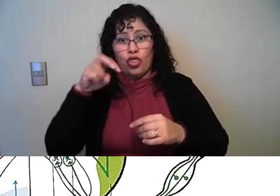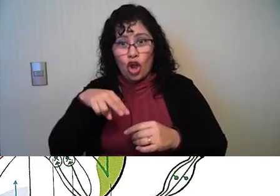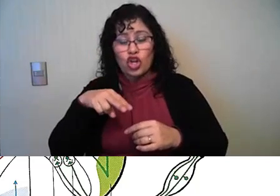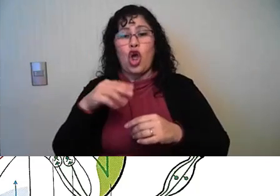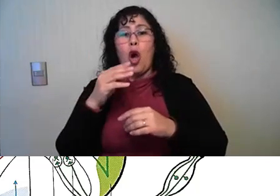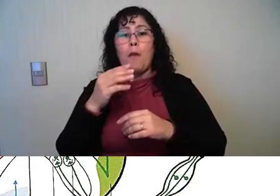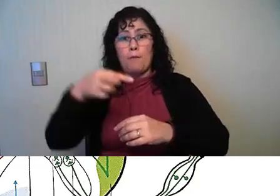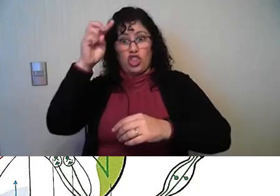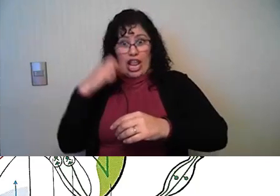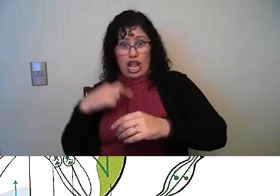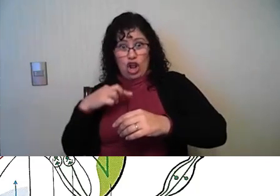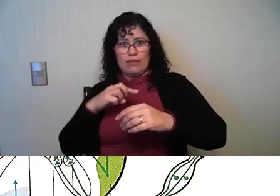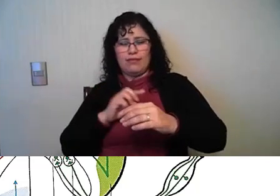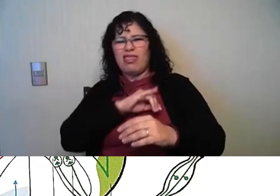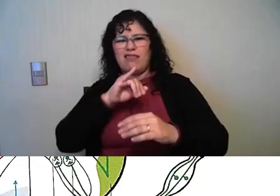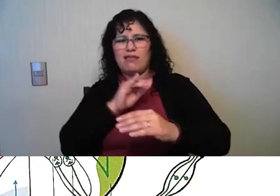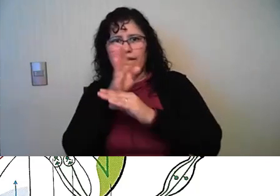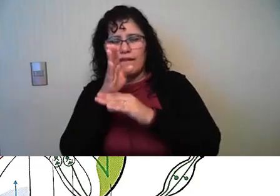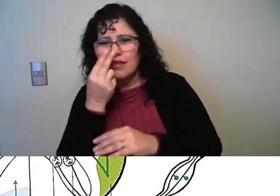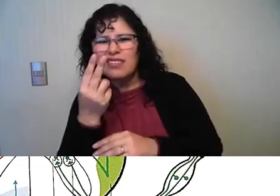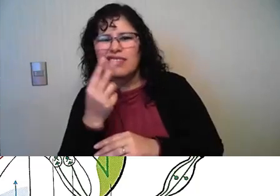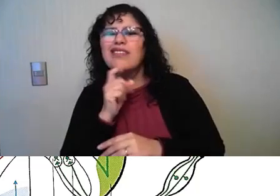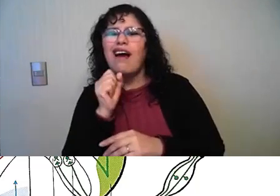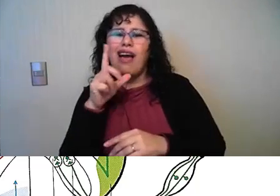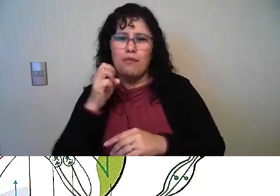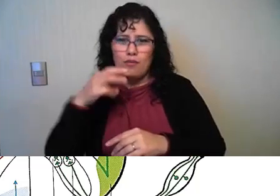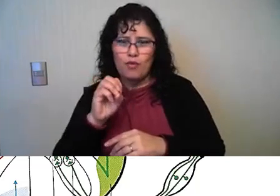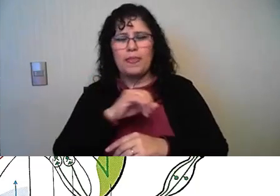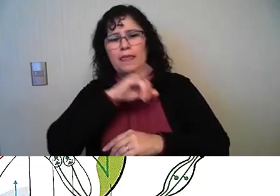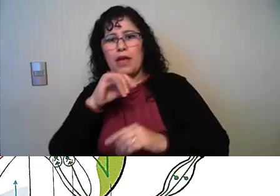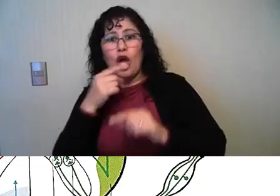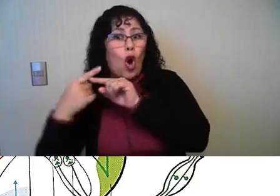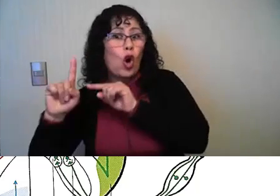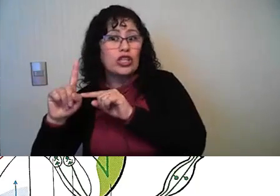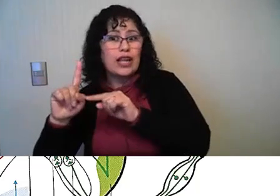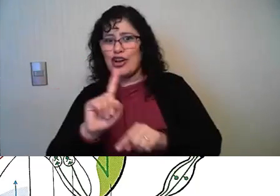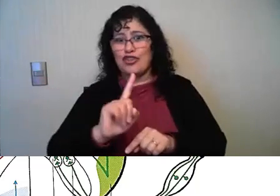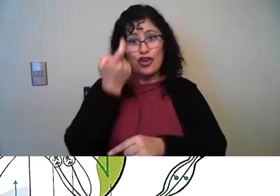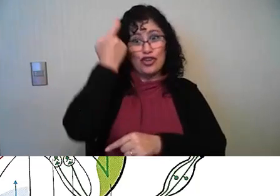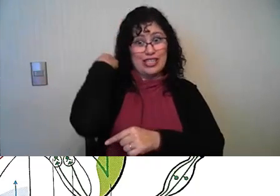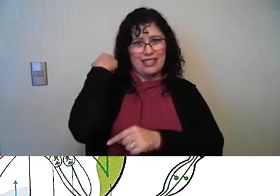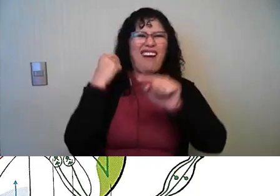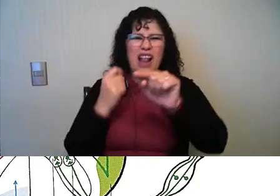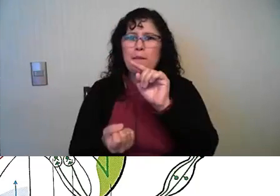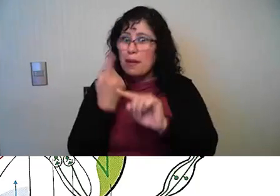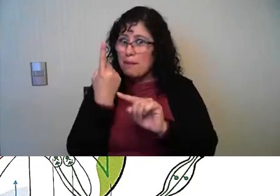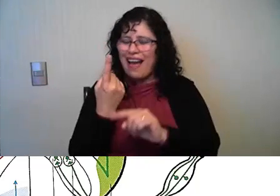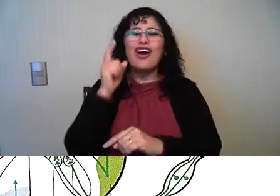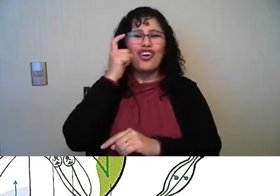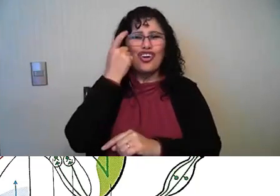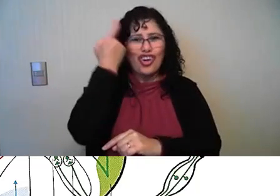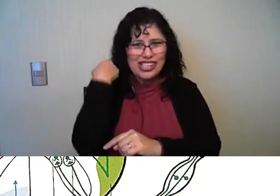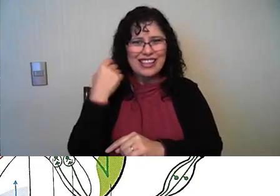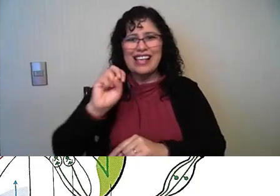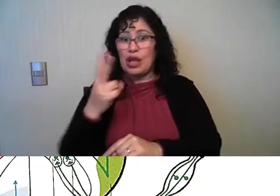el tálamo, como vamos a ver después, y otra inconsciente, que es a través de los espinos cerebelosos,